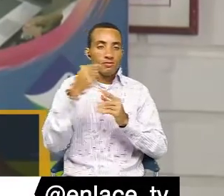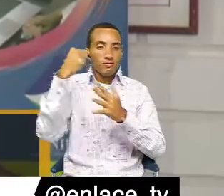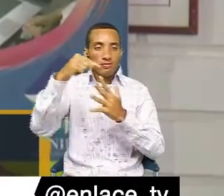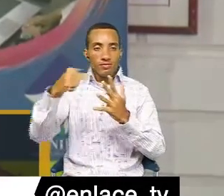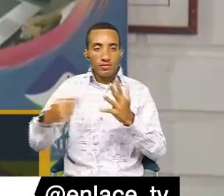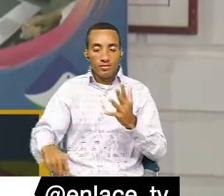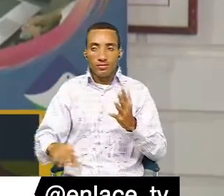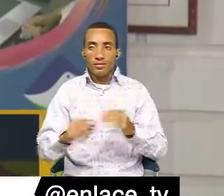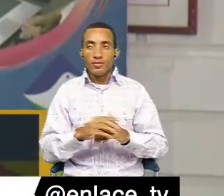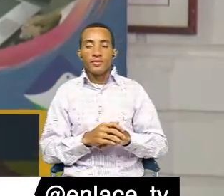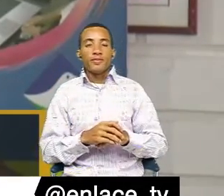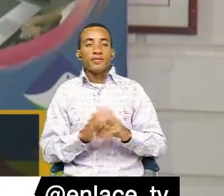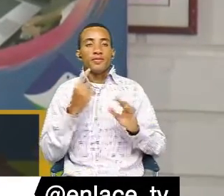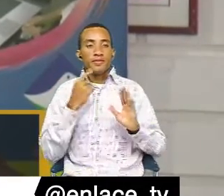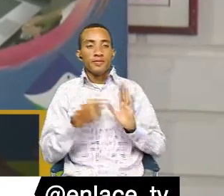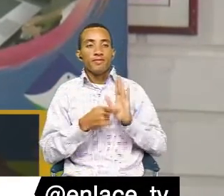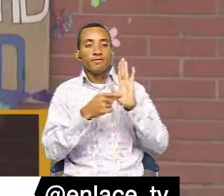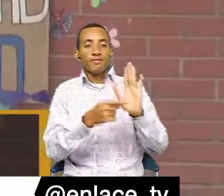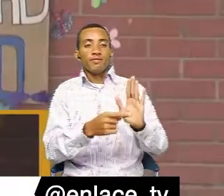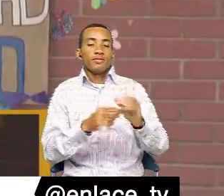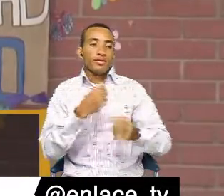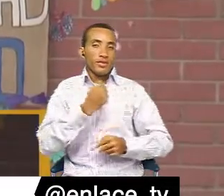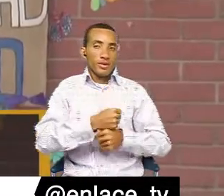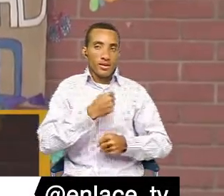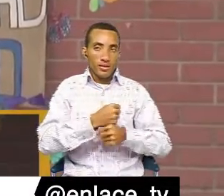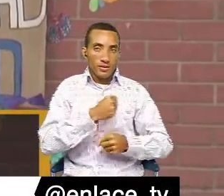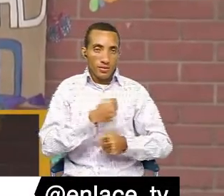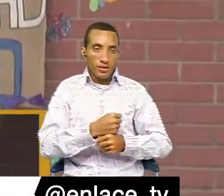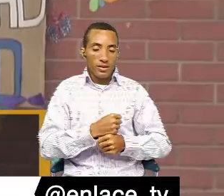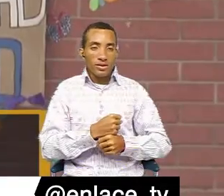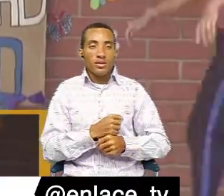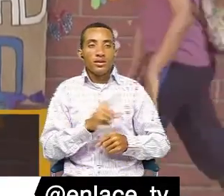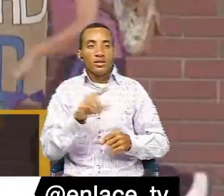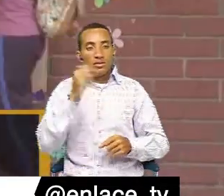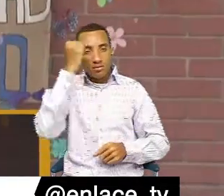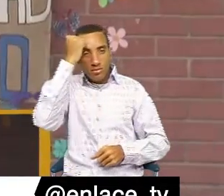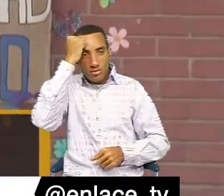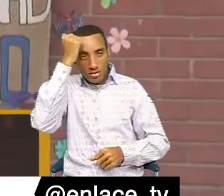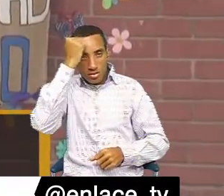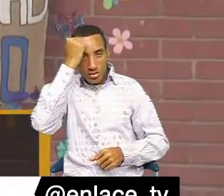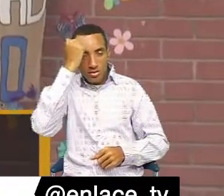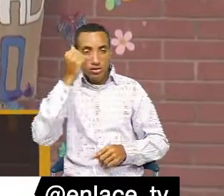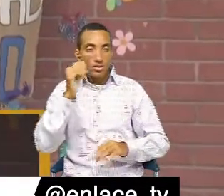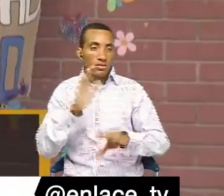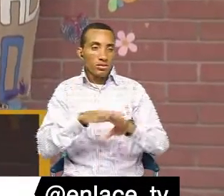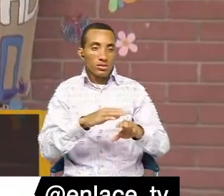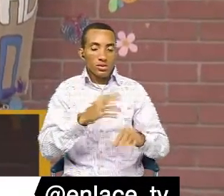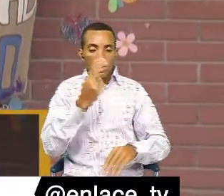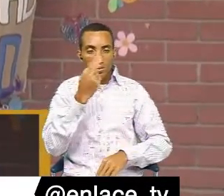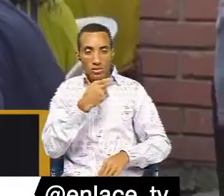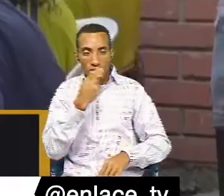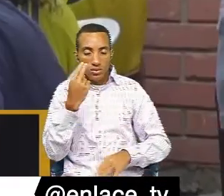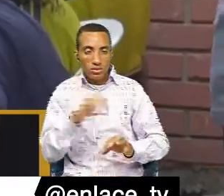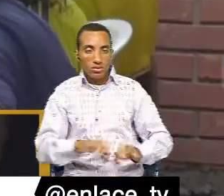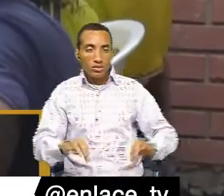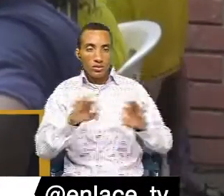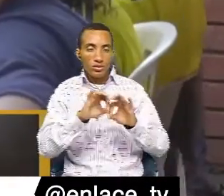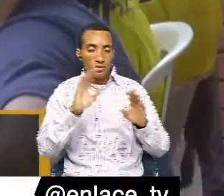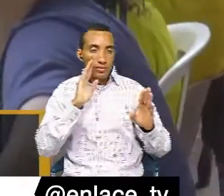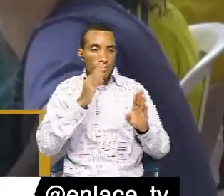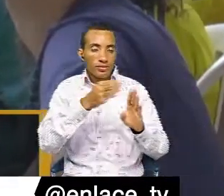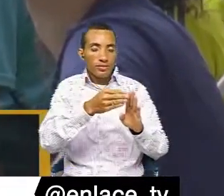han mostrado ese trabajo desde esas áreas, los profesores han mostrado un compromiso muy importante, y lo mejor